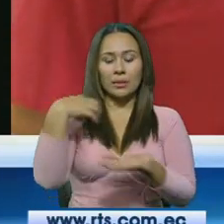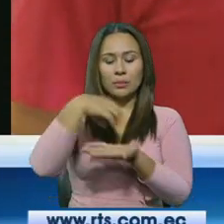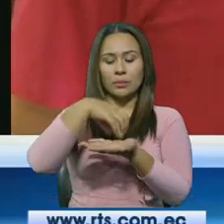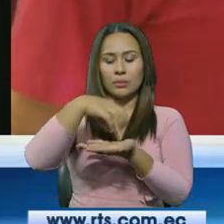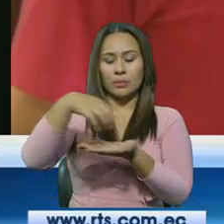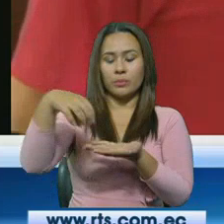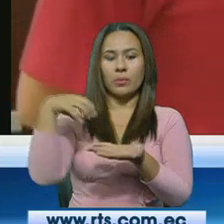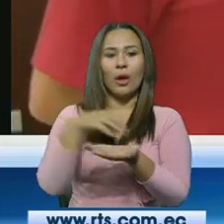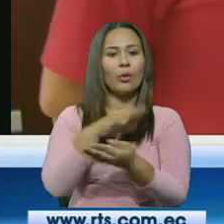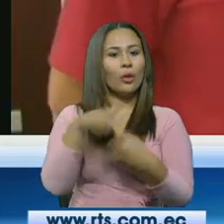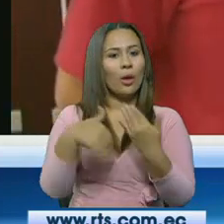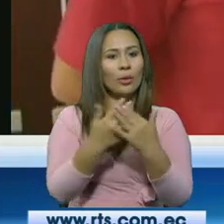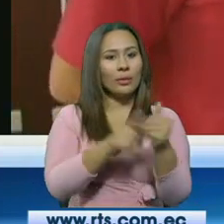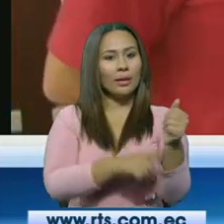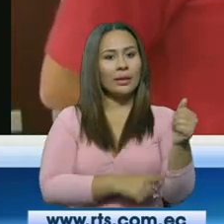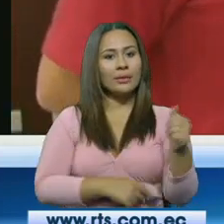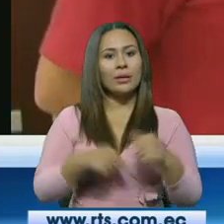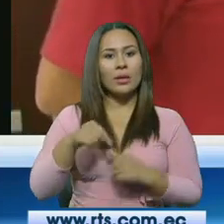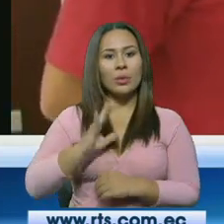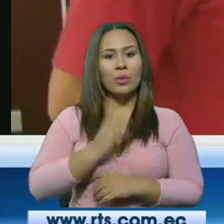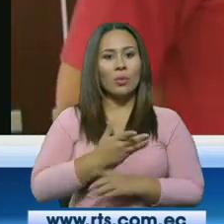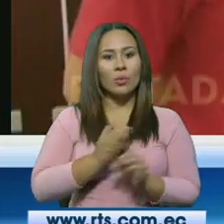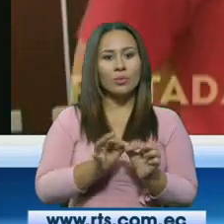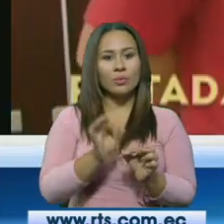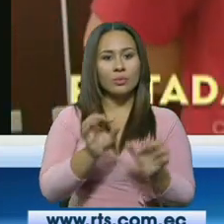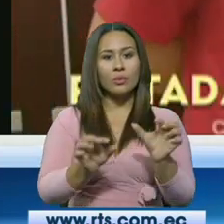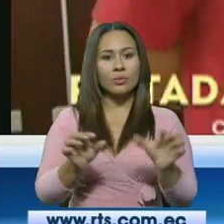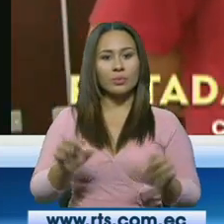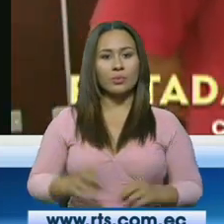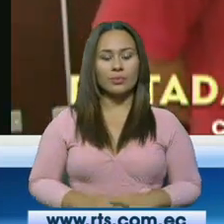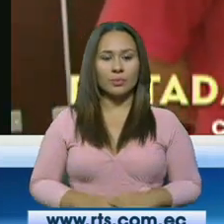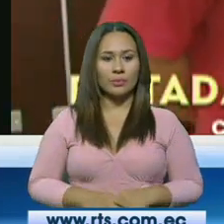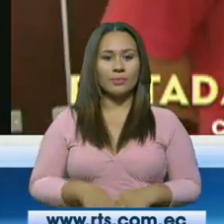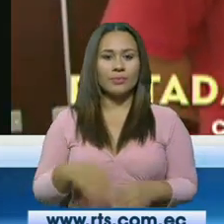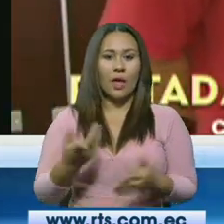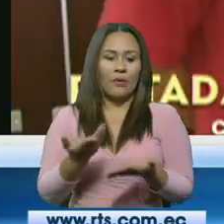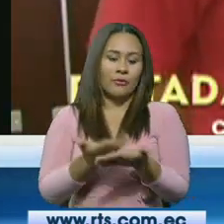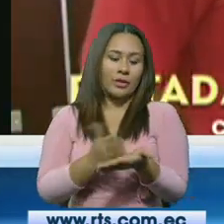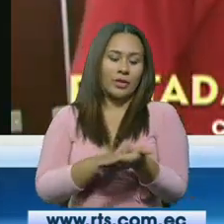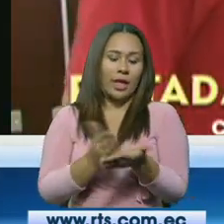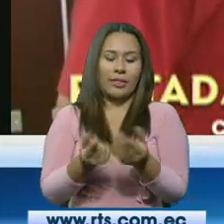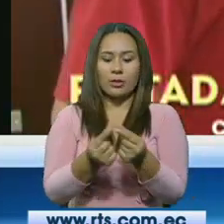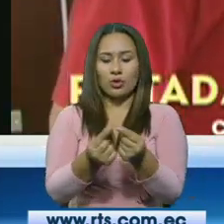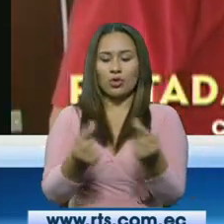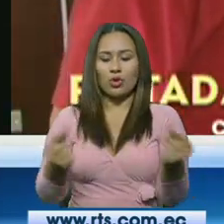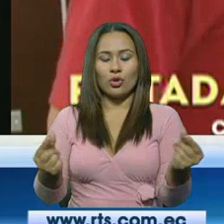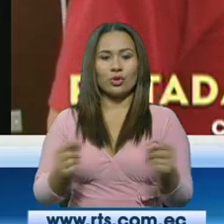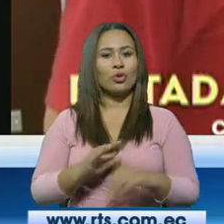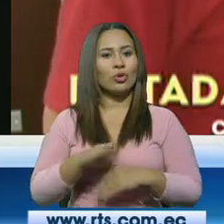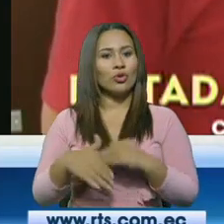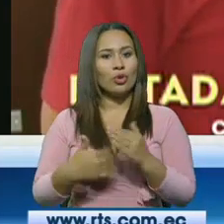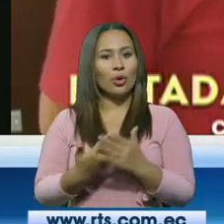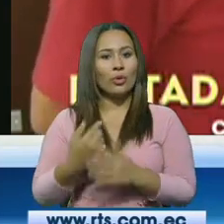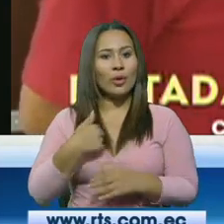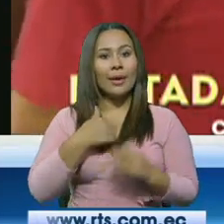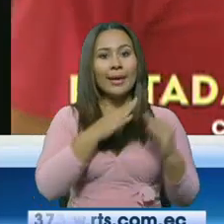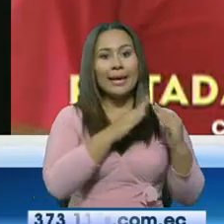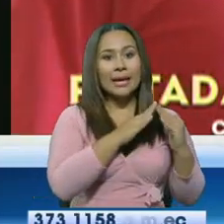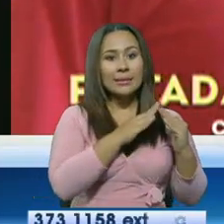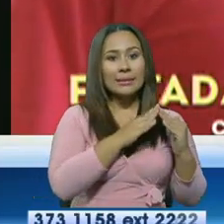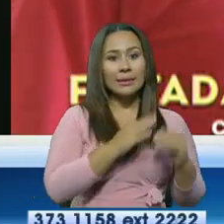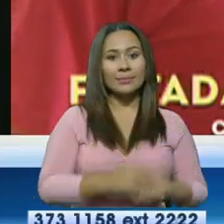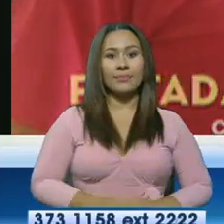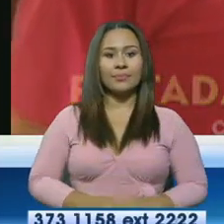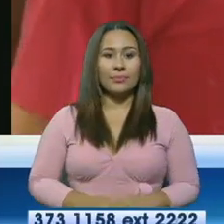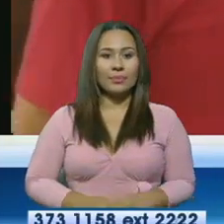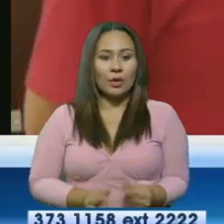tradicional que es aquí en nuestro cantón, que es la fritada, el chorizo artesanal que nosotros elaboramos aquí en casa. El